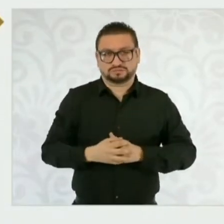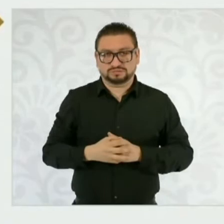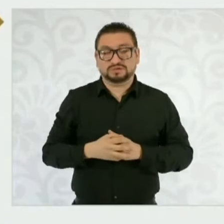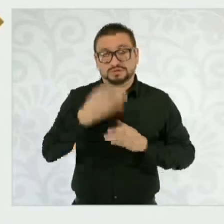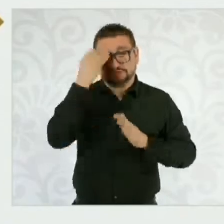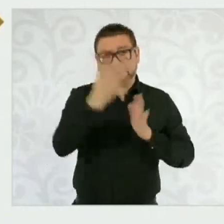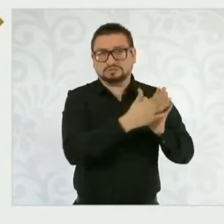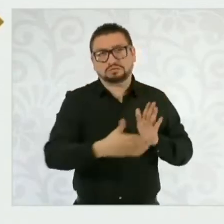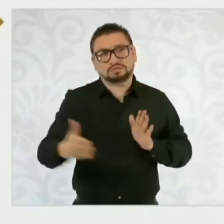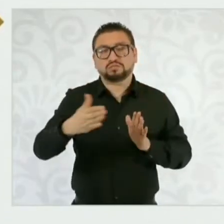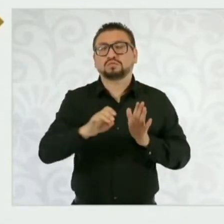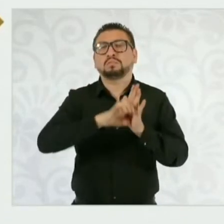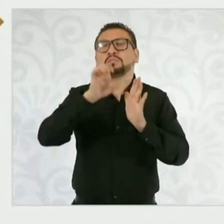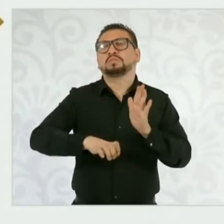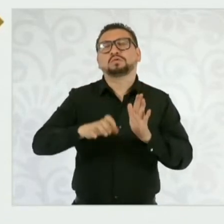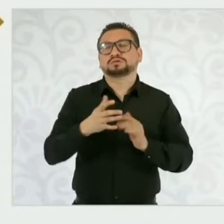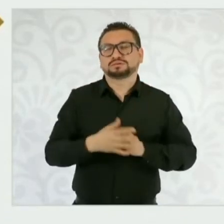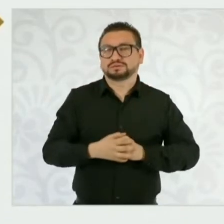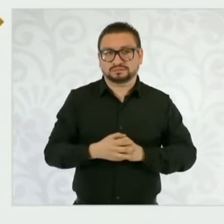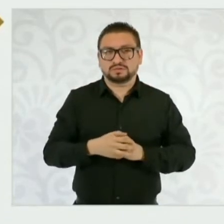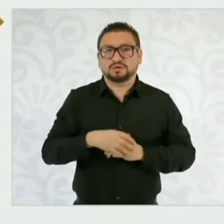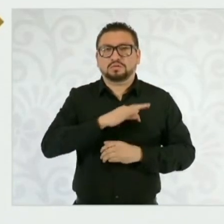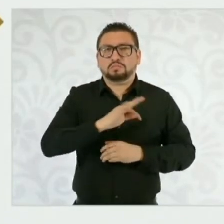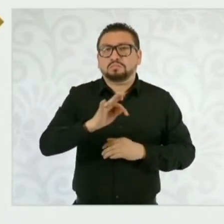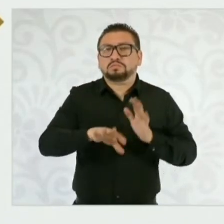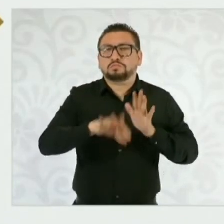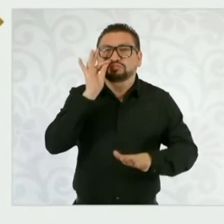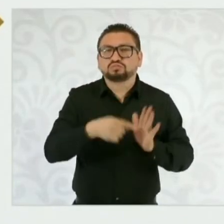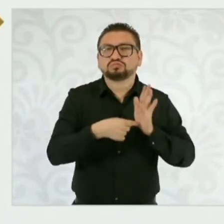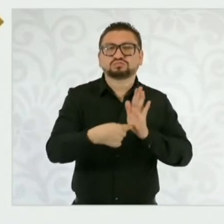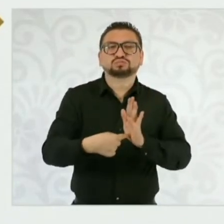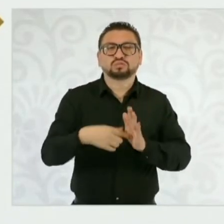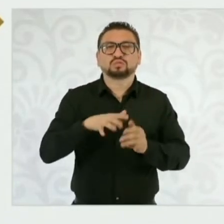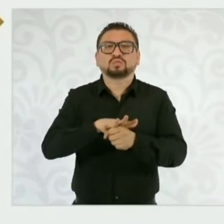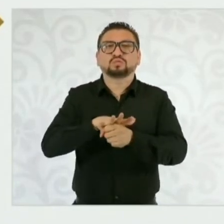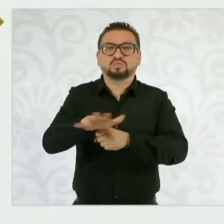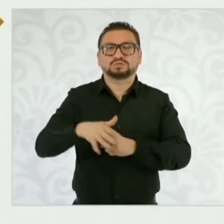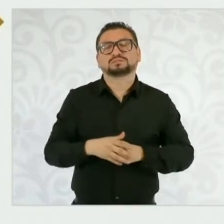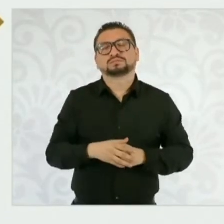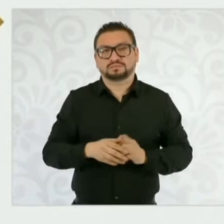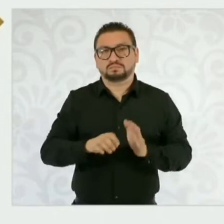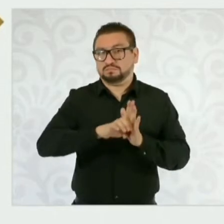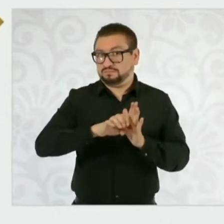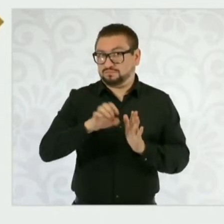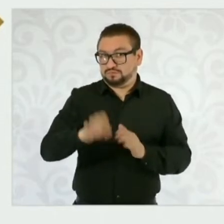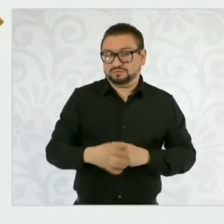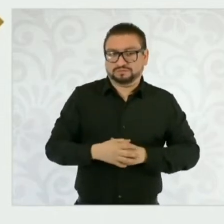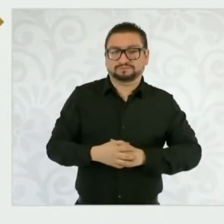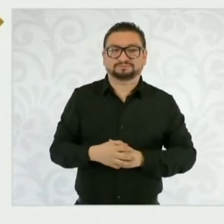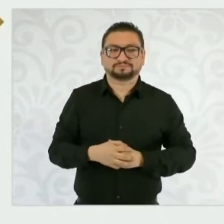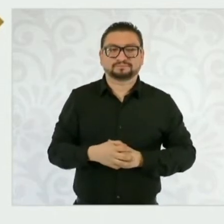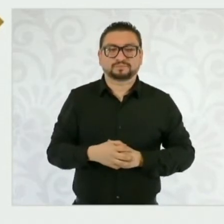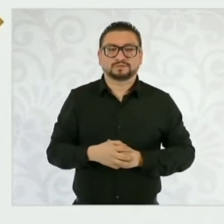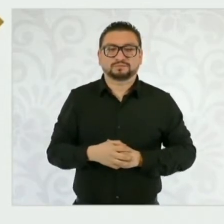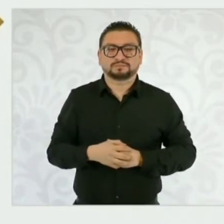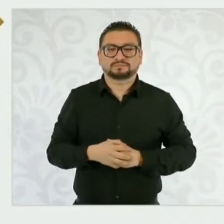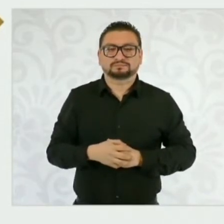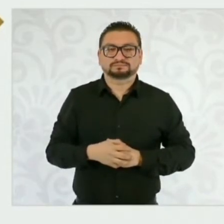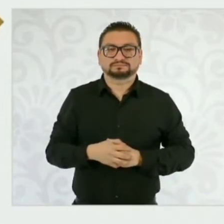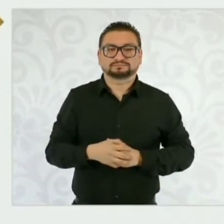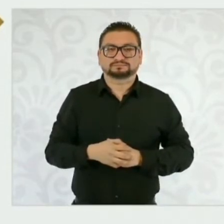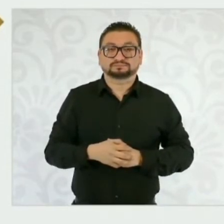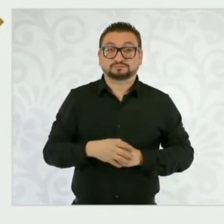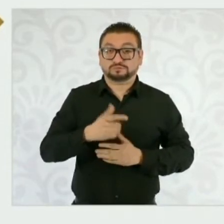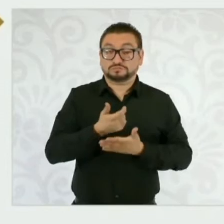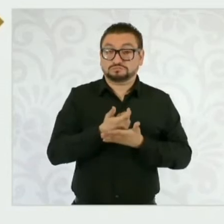largo plazo. Algunos de los ejemplos que pudiéramos destacar al respecto, pues bueno, podrían ser justamente los de